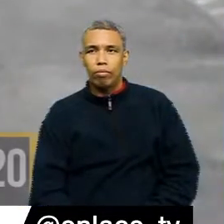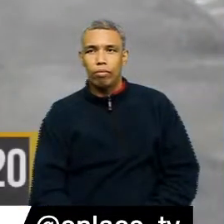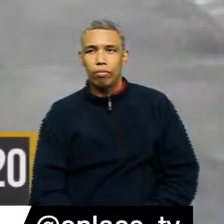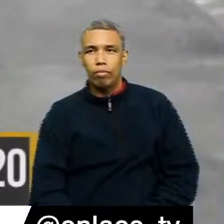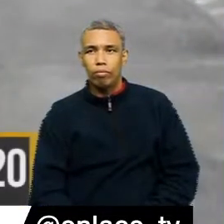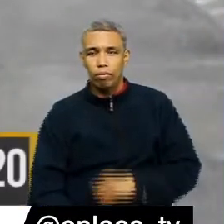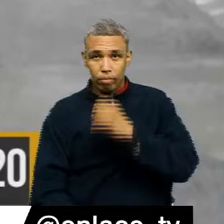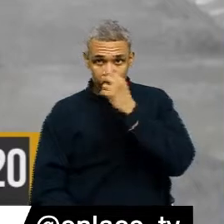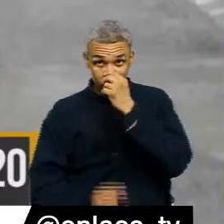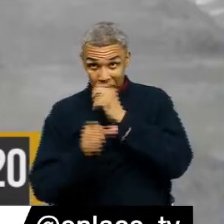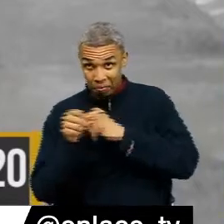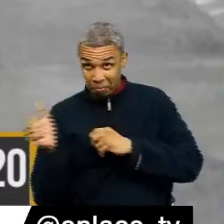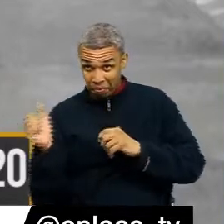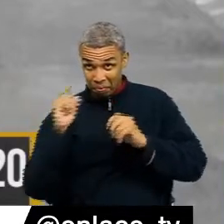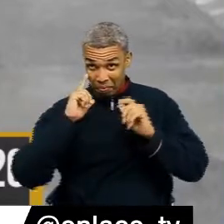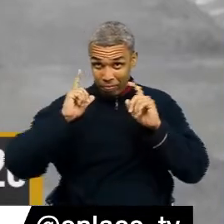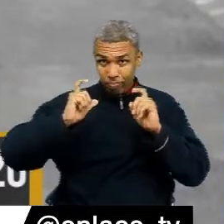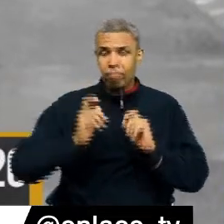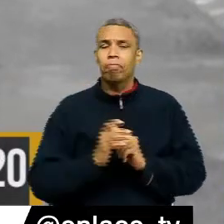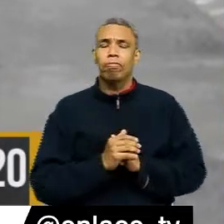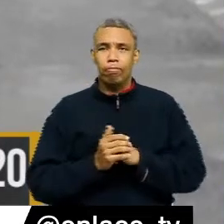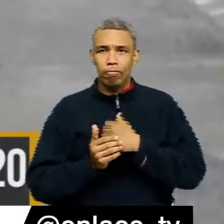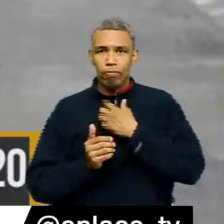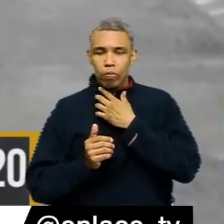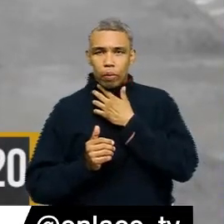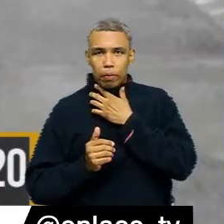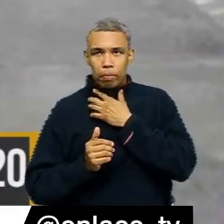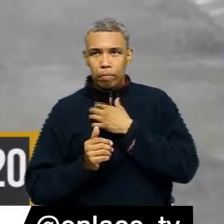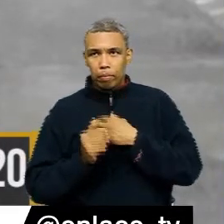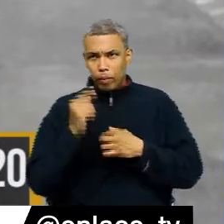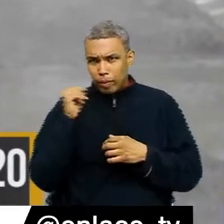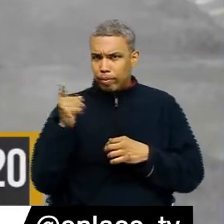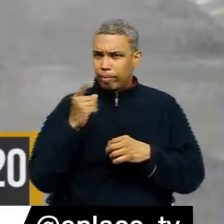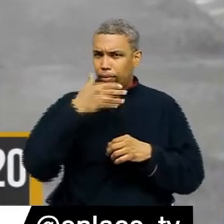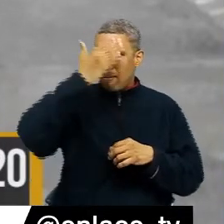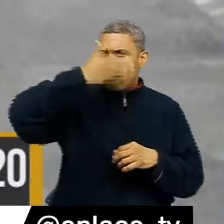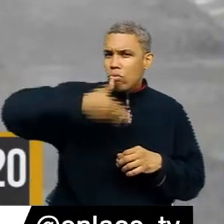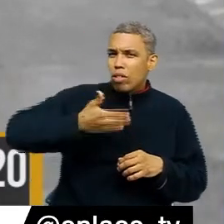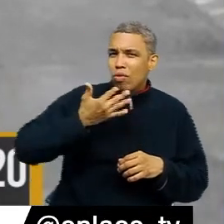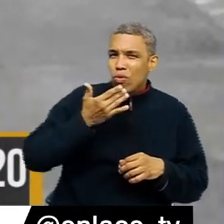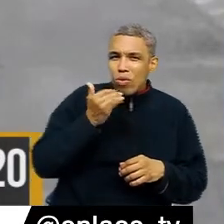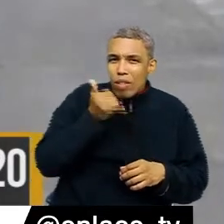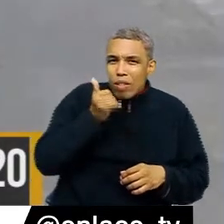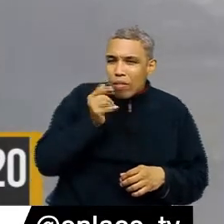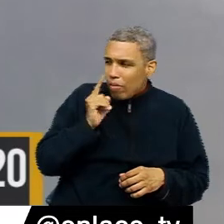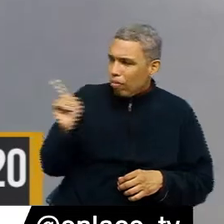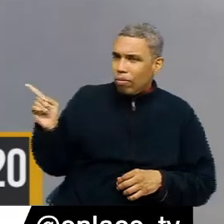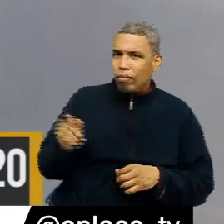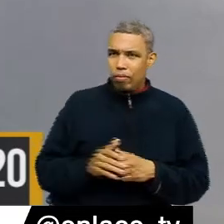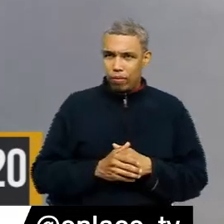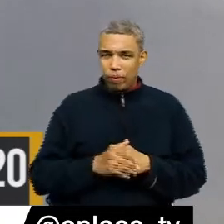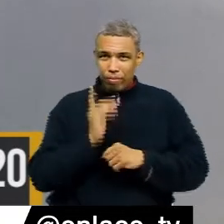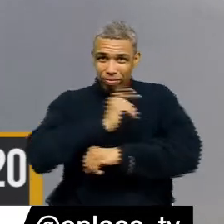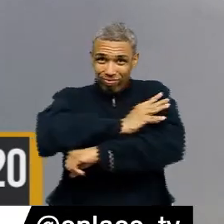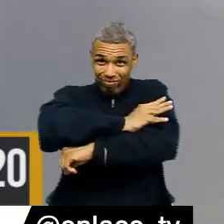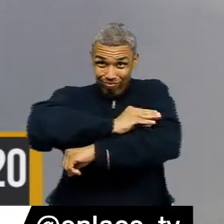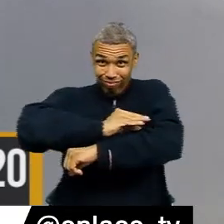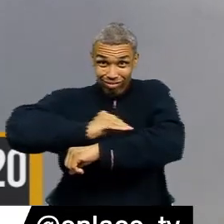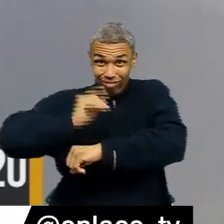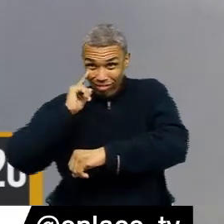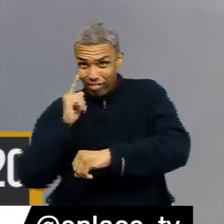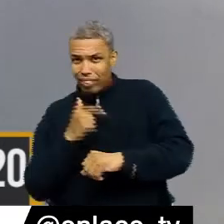Y ahora, por la misma razón, el jalón de orejas va para el conductor de esta buseta que en la vía que de la Planada del Cerro conduce al barrio El